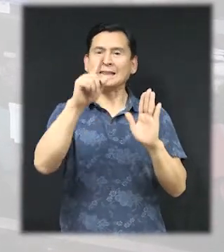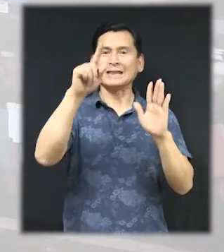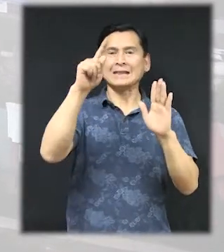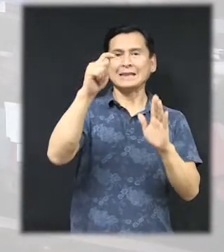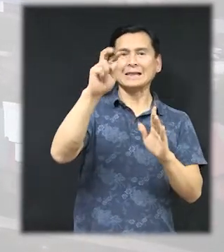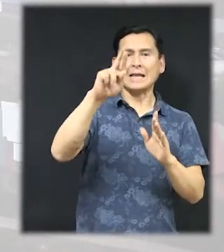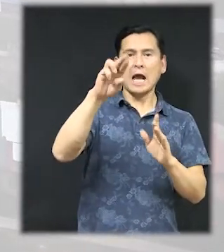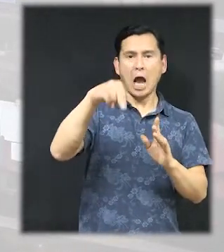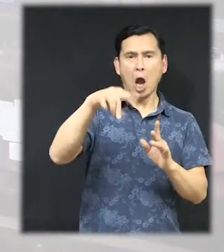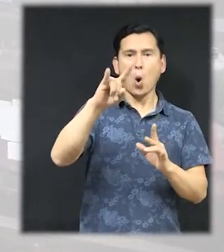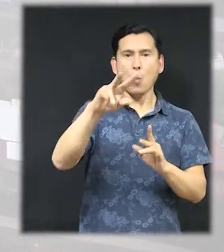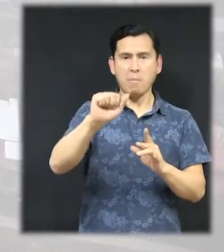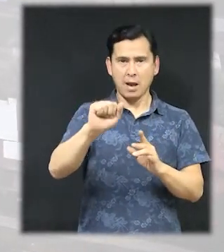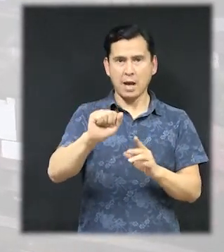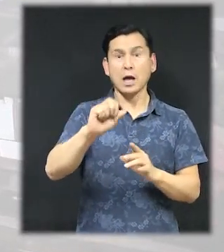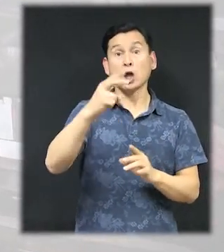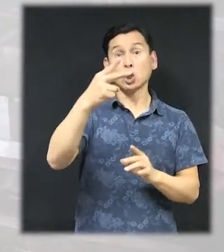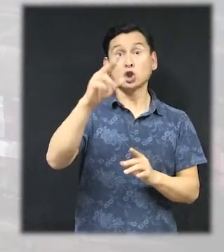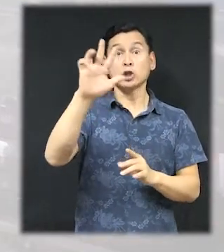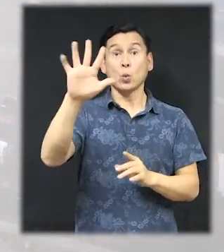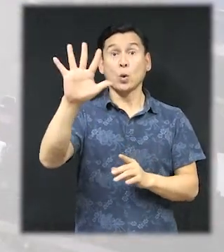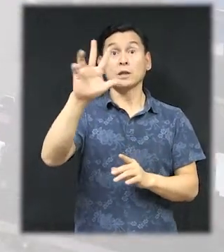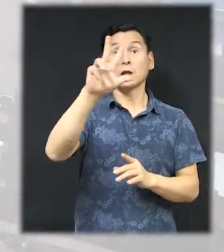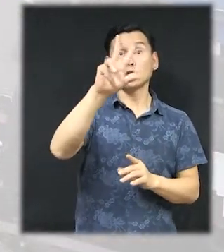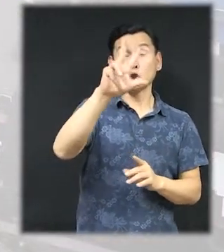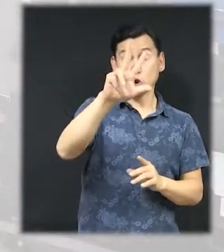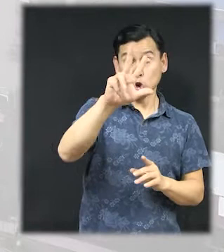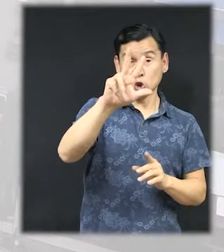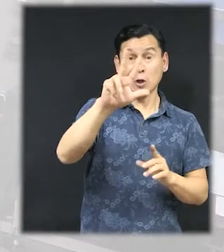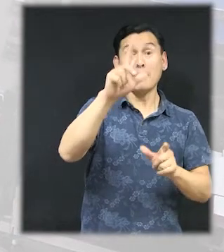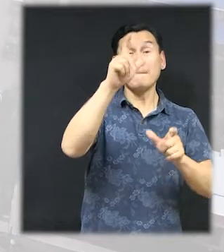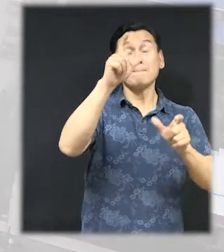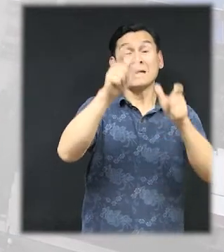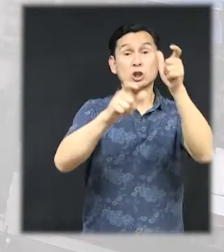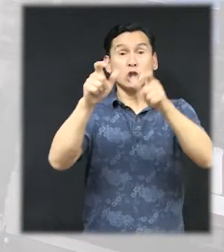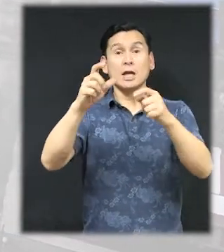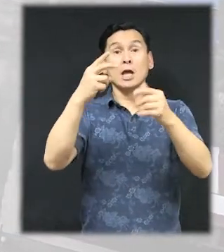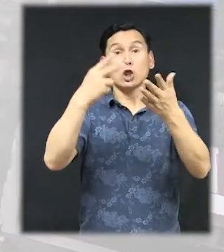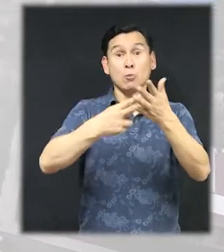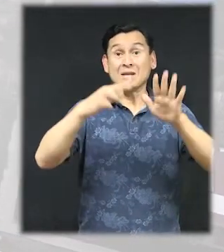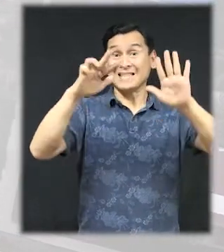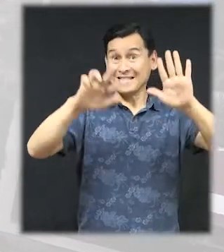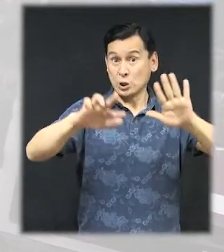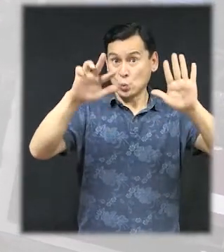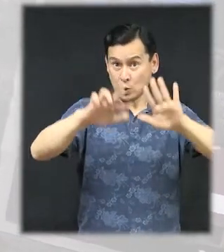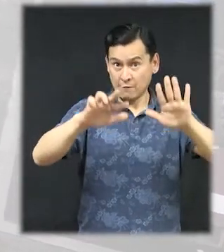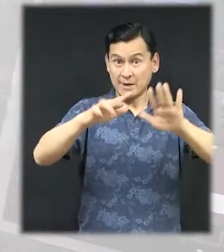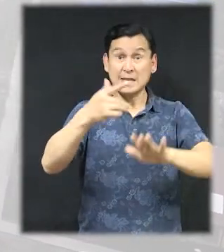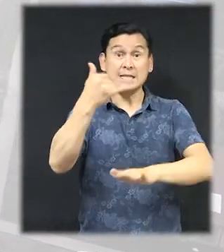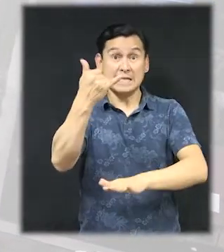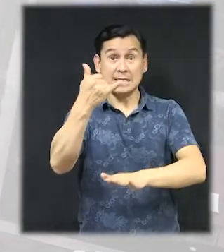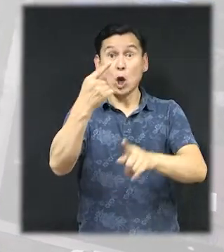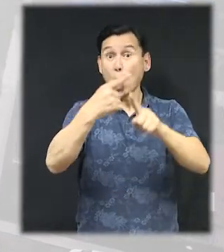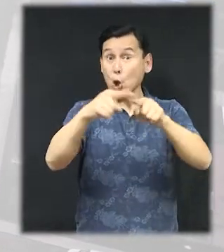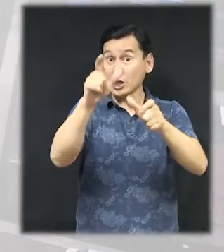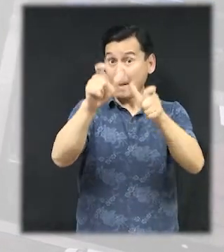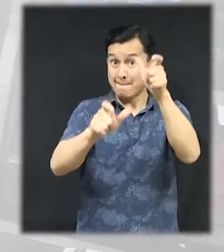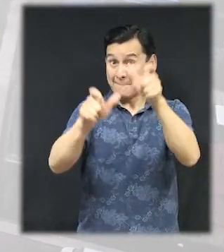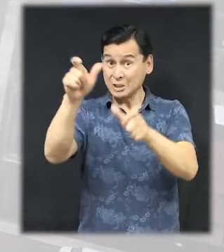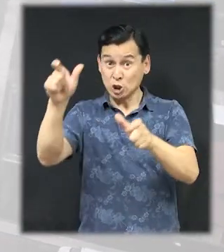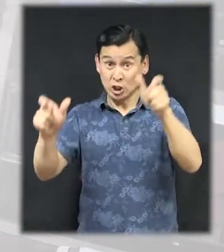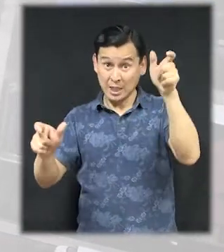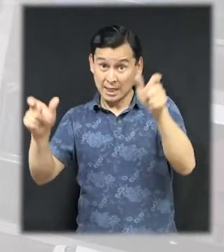esperando cirugía principalmente traumatológica, 258 personas del año 2019